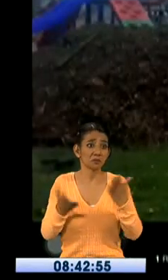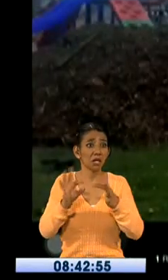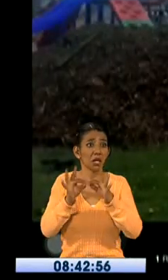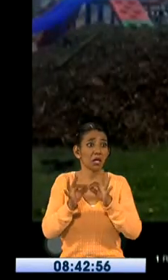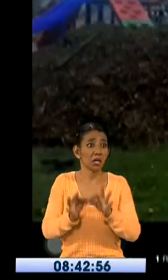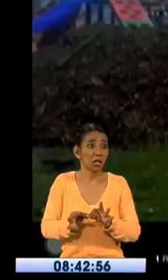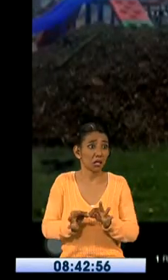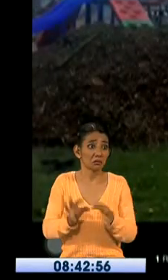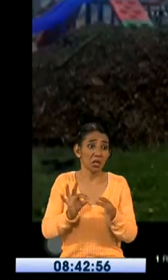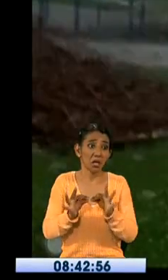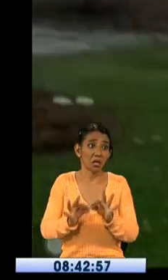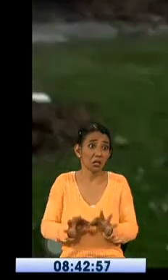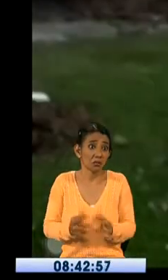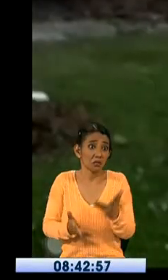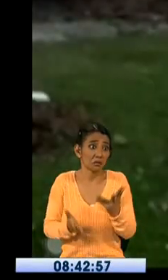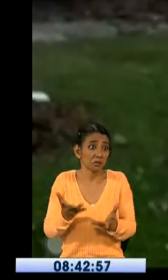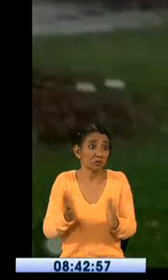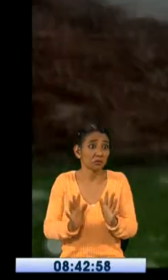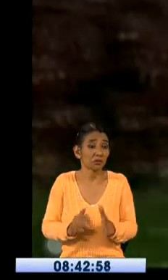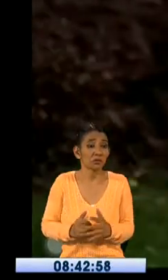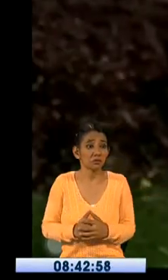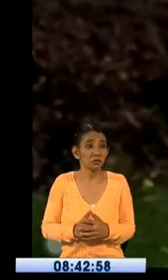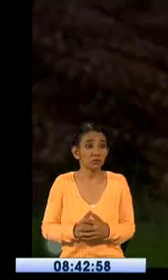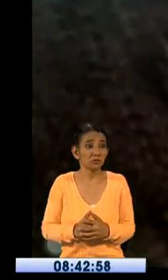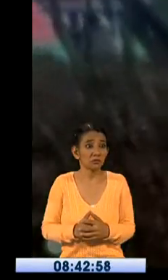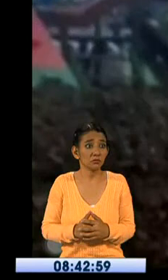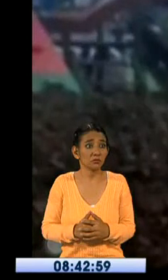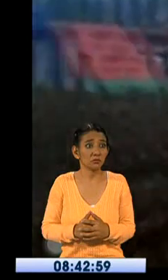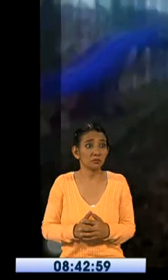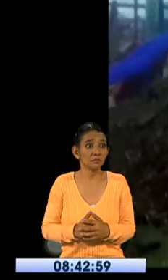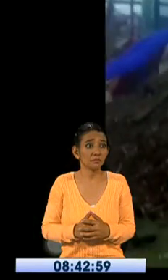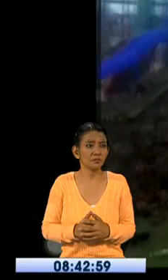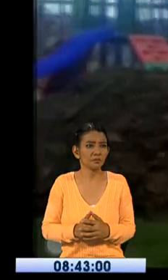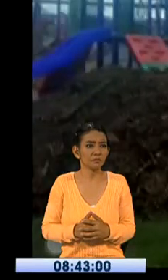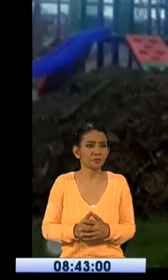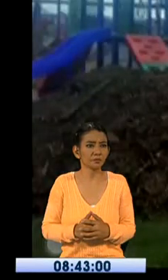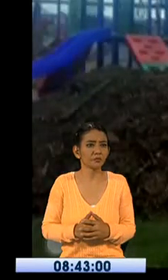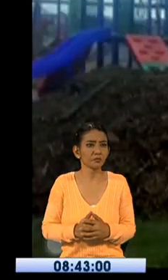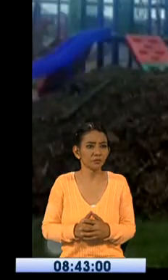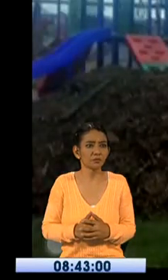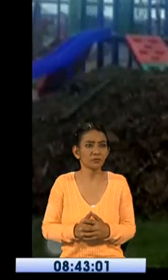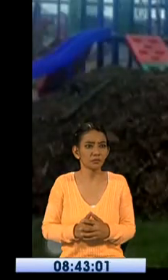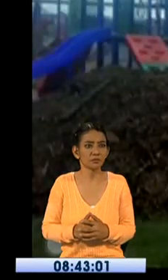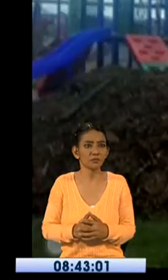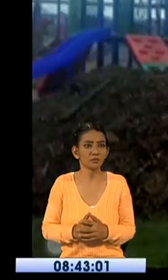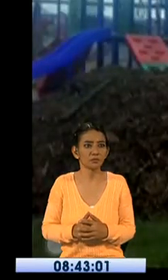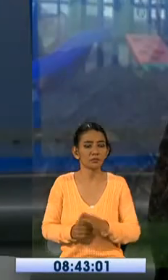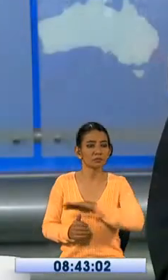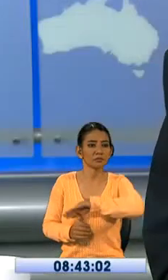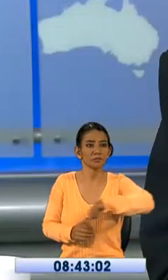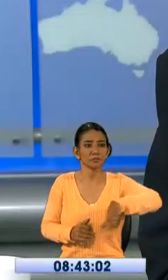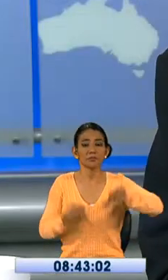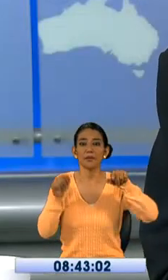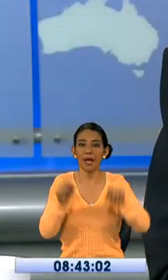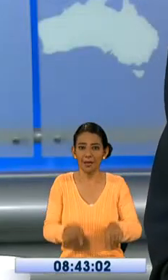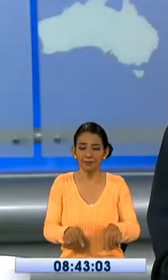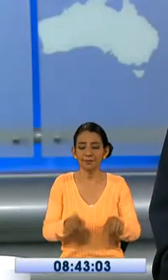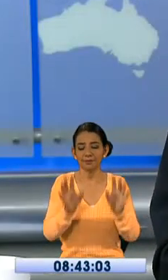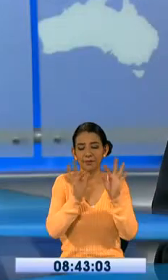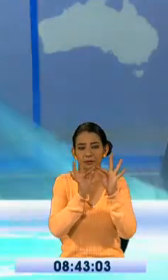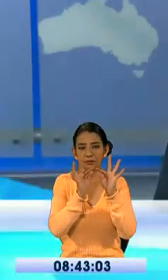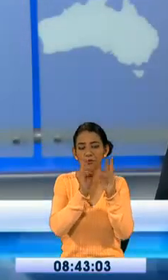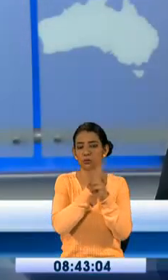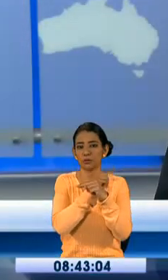Ahí está. ¿Qué será? Mire, de lado a lado. ¿Qué será? En fin, esto es lo que sucede a través de las redes sociales.